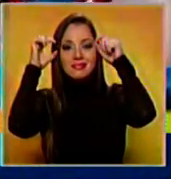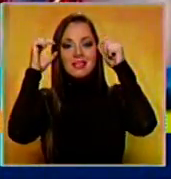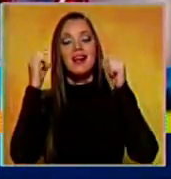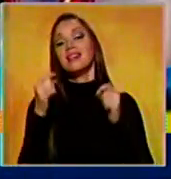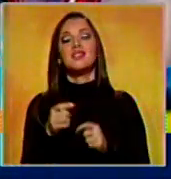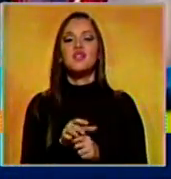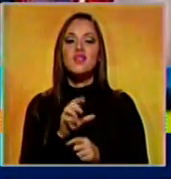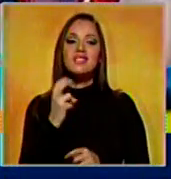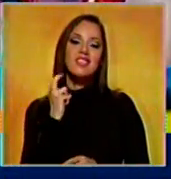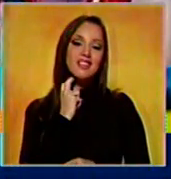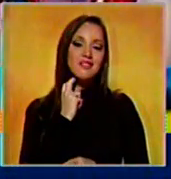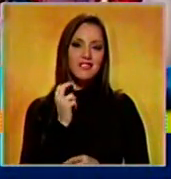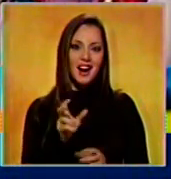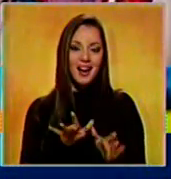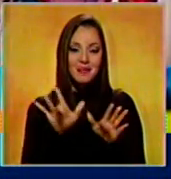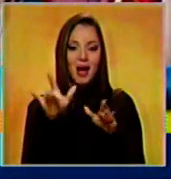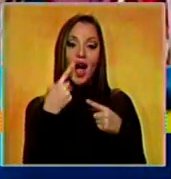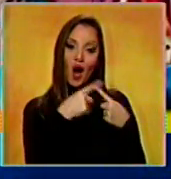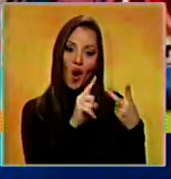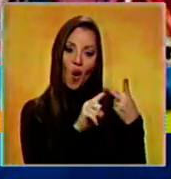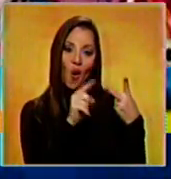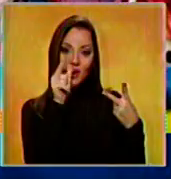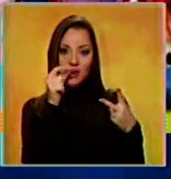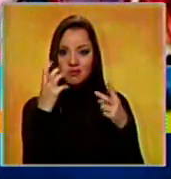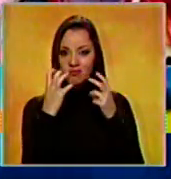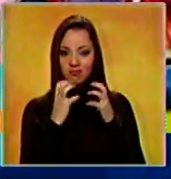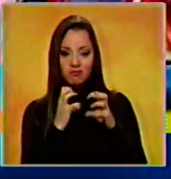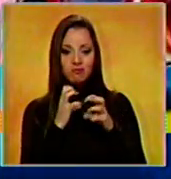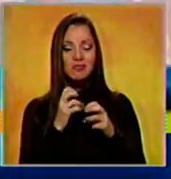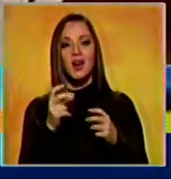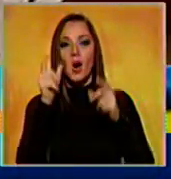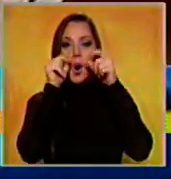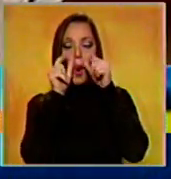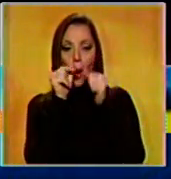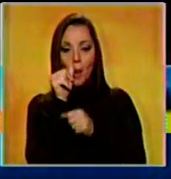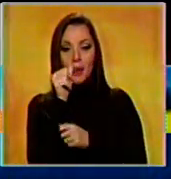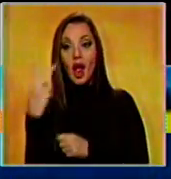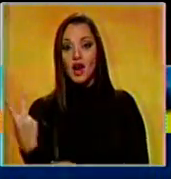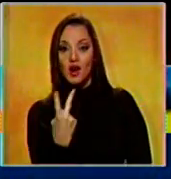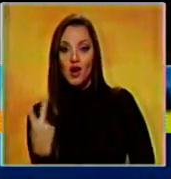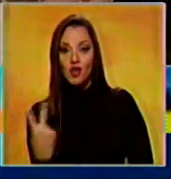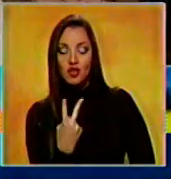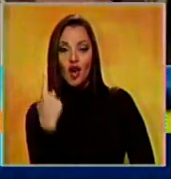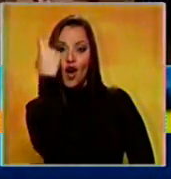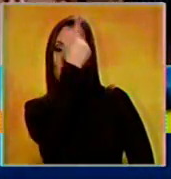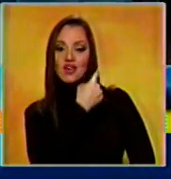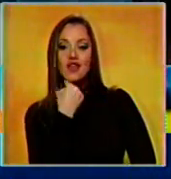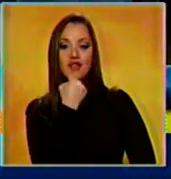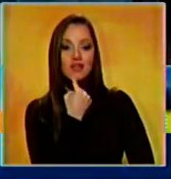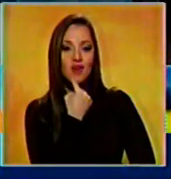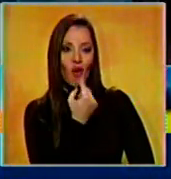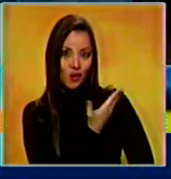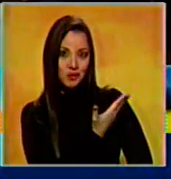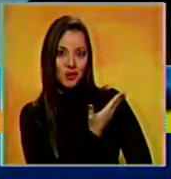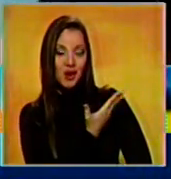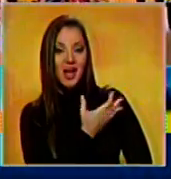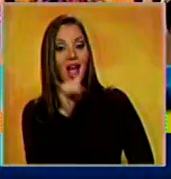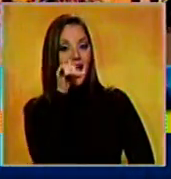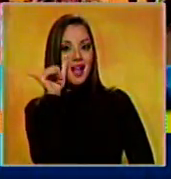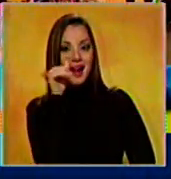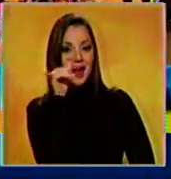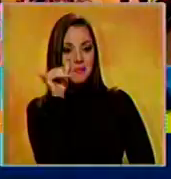a Deadshot, otro peligroso villano del Hombre Murciélago. Ambos serán los rostros que aparecerán en la película